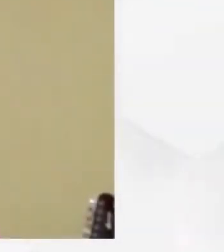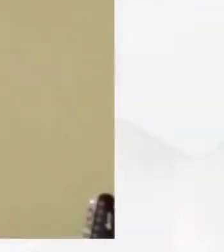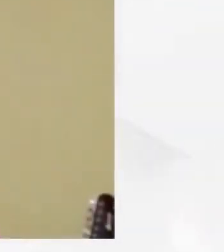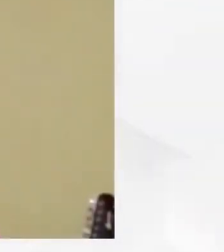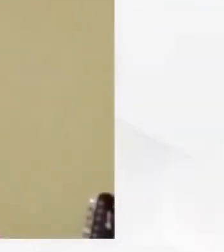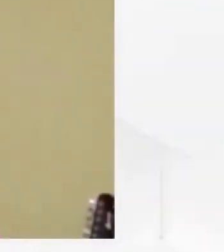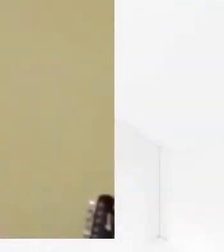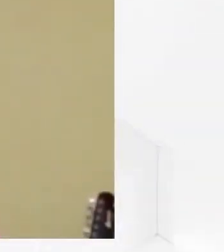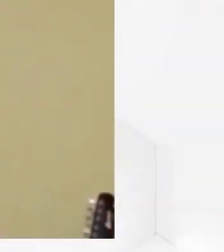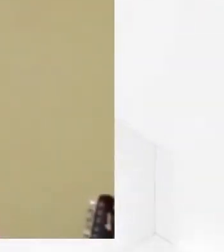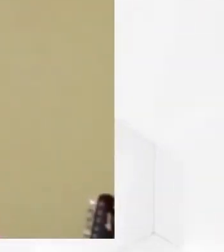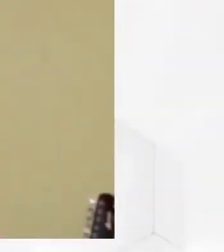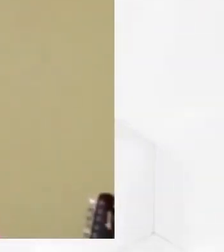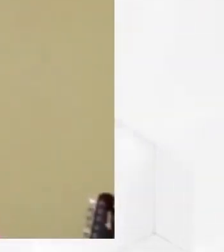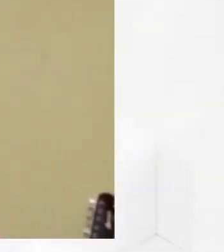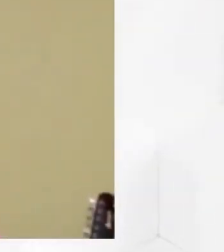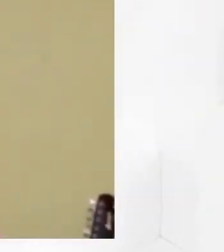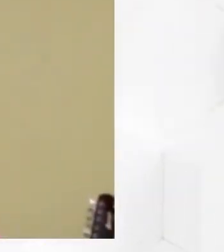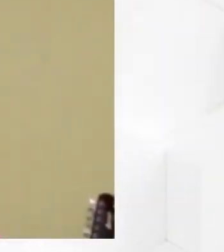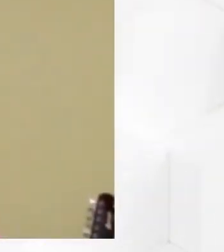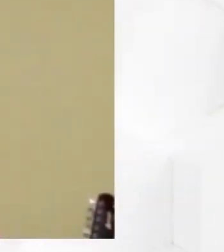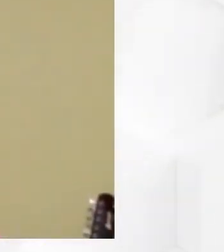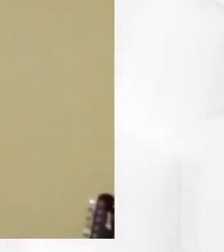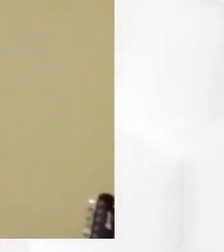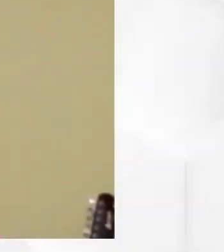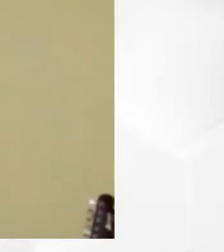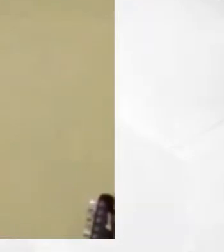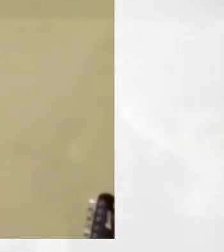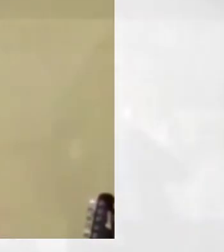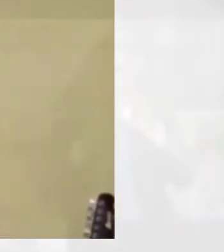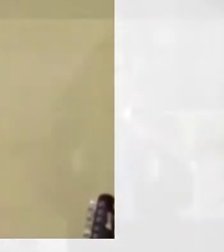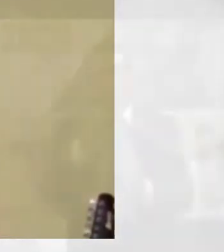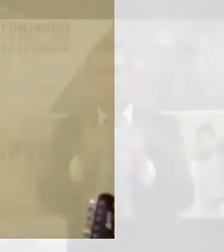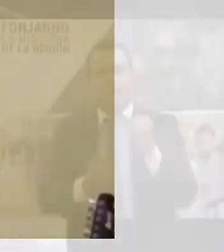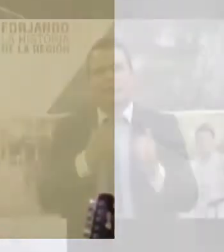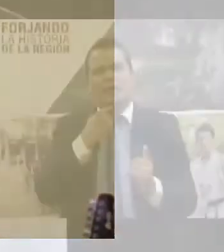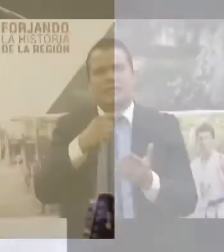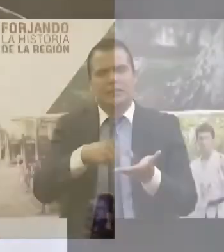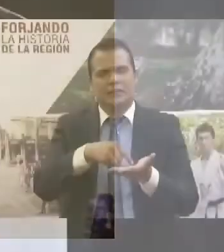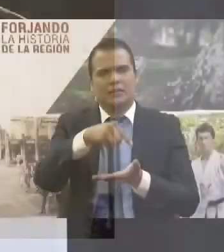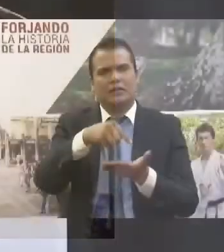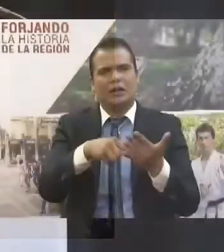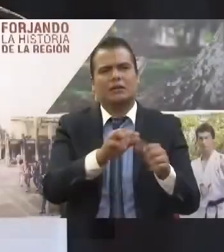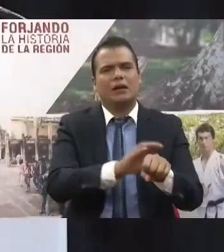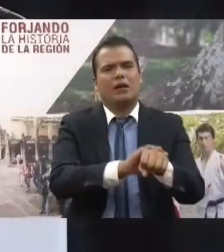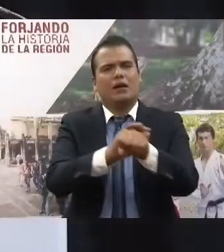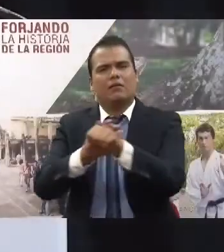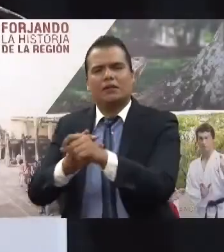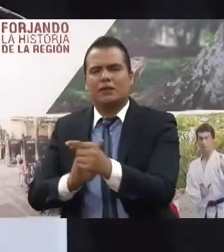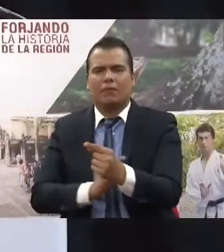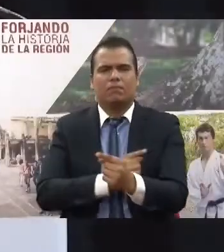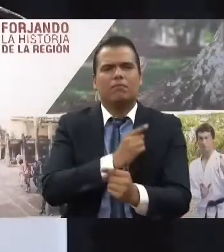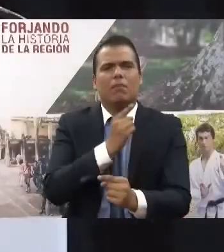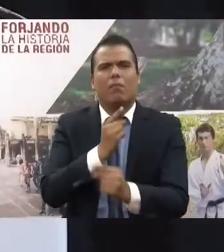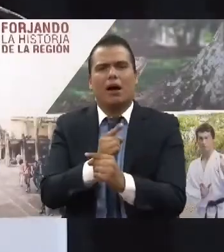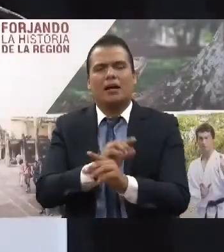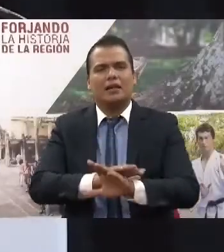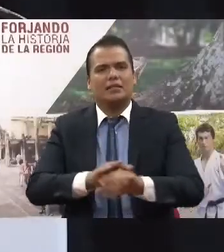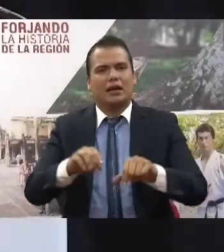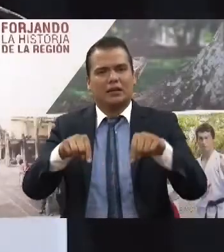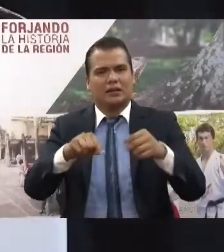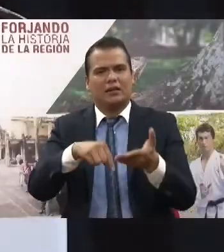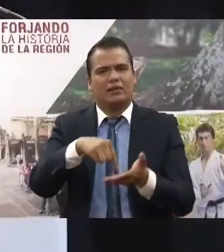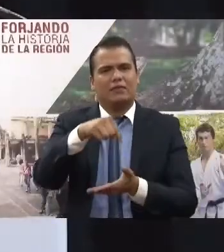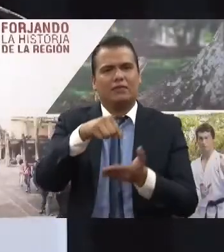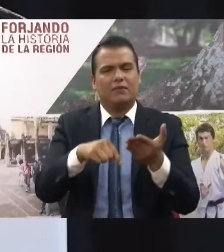Y voy a terminar de leer la resolución. Comuníquese, notifíquese y cúmplese. Santiago